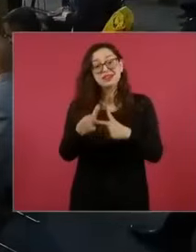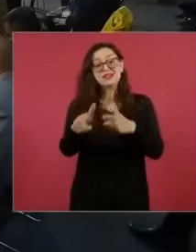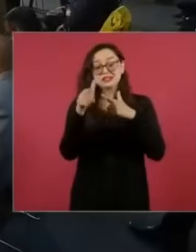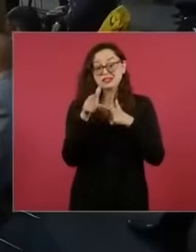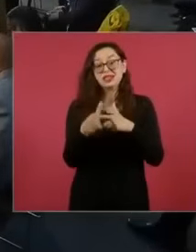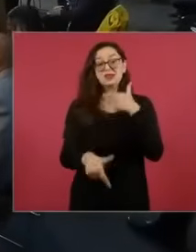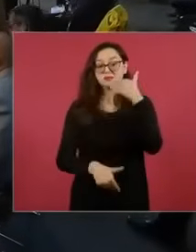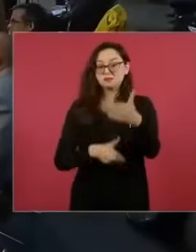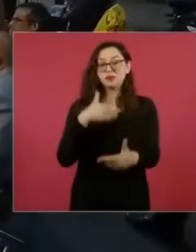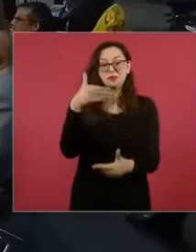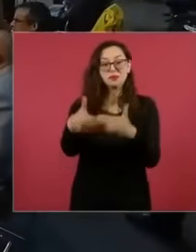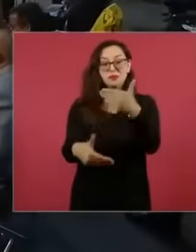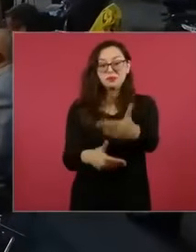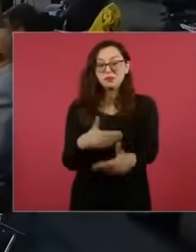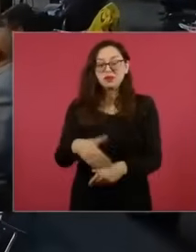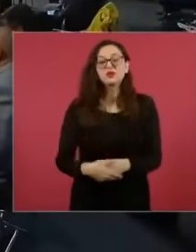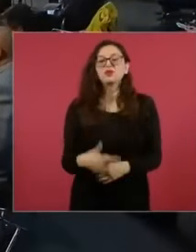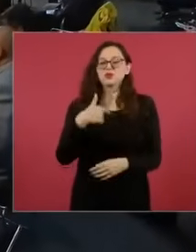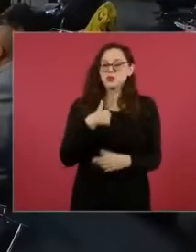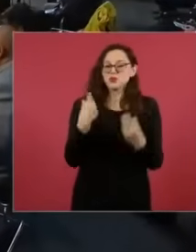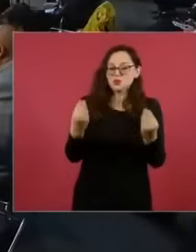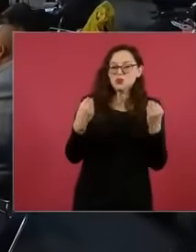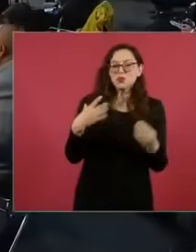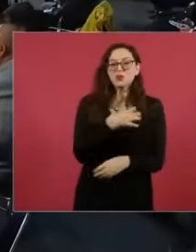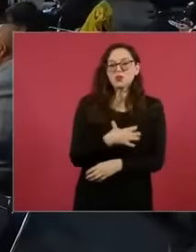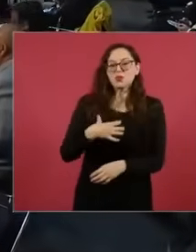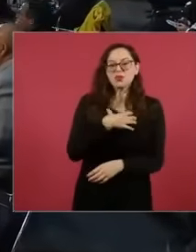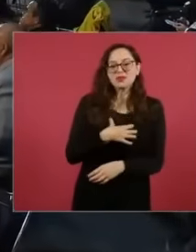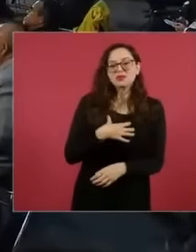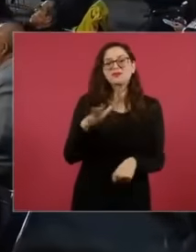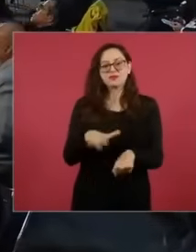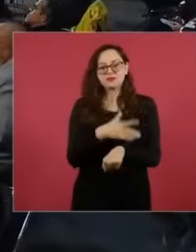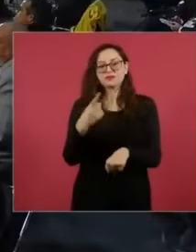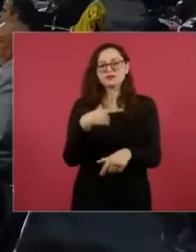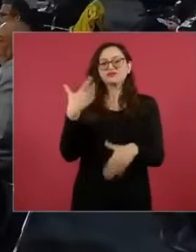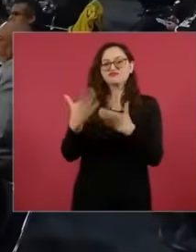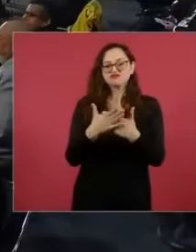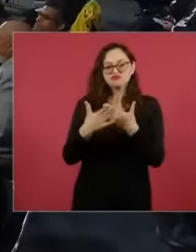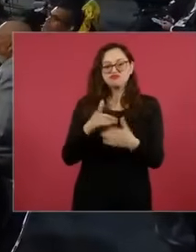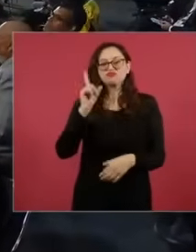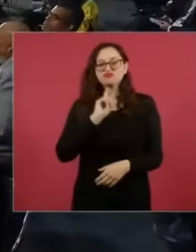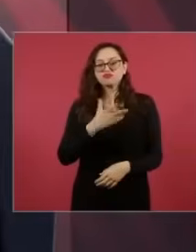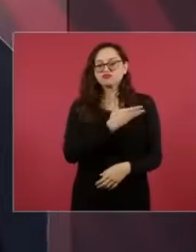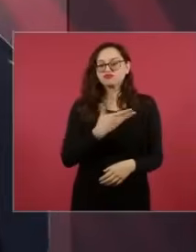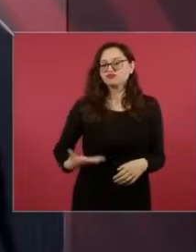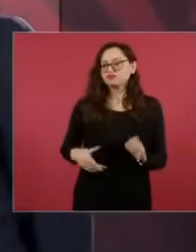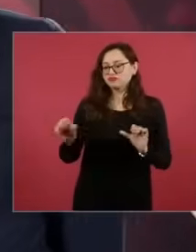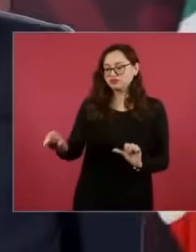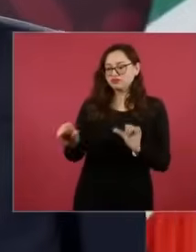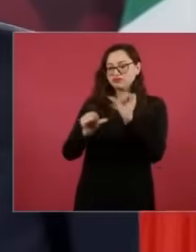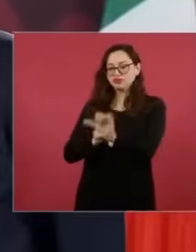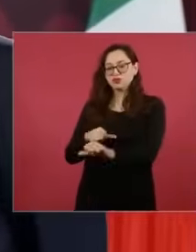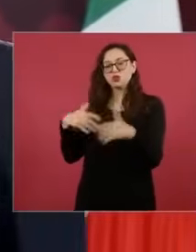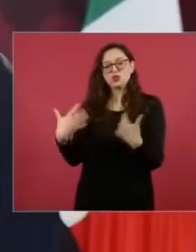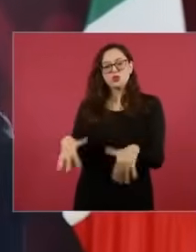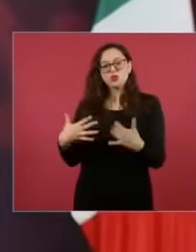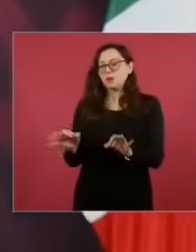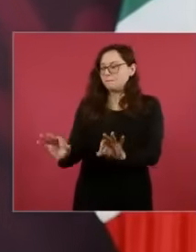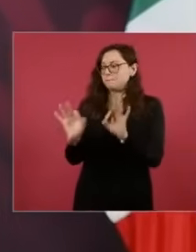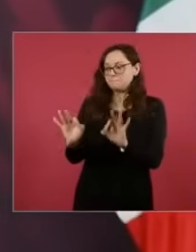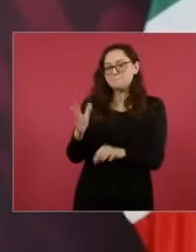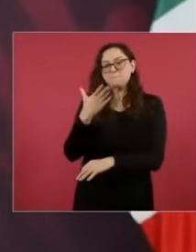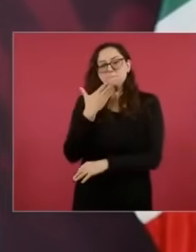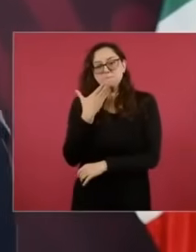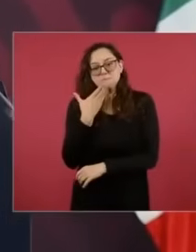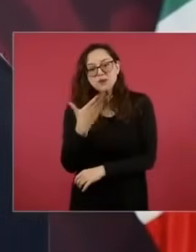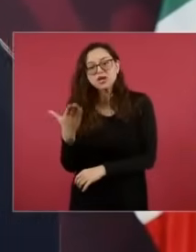El pueblo de México. Pues amigo de Conexión, quedó usted muy bien informado. No se olvide darle like y suscribirse al canal. Amor con amor se paga.